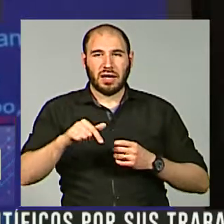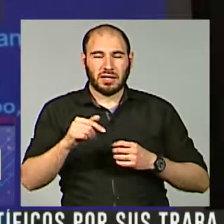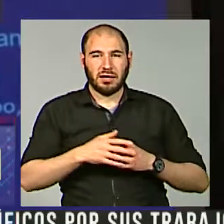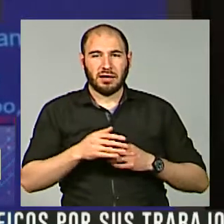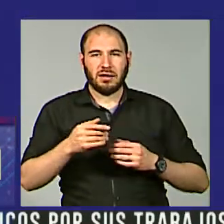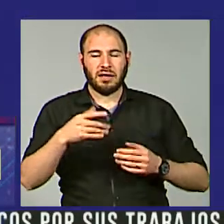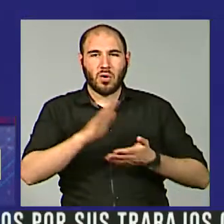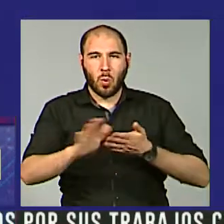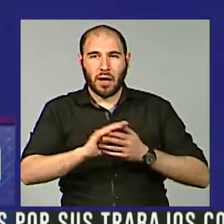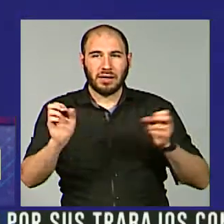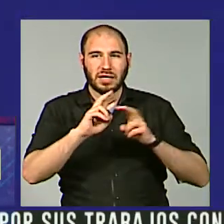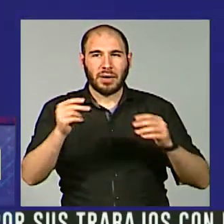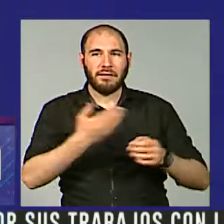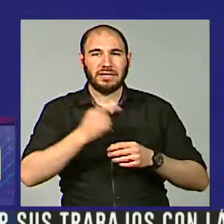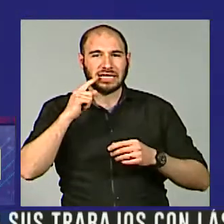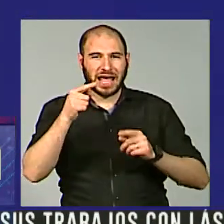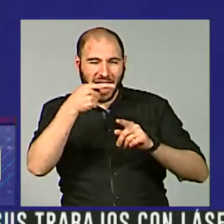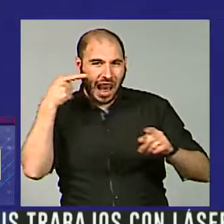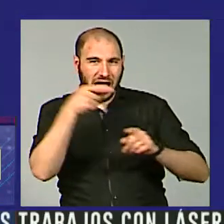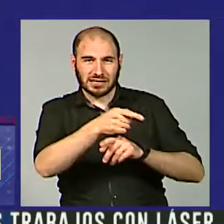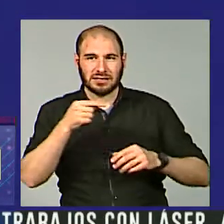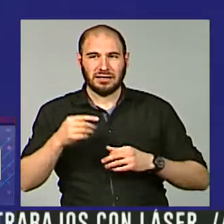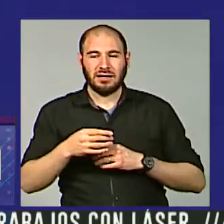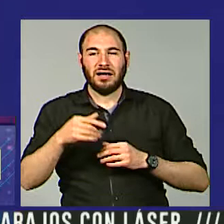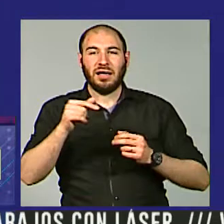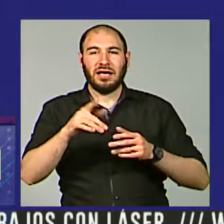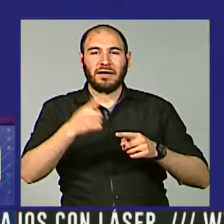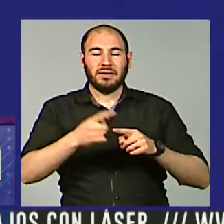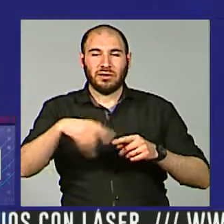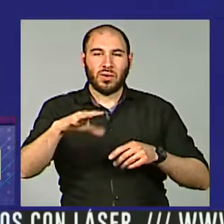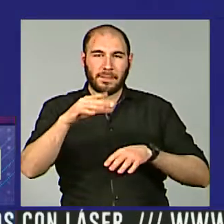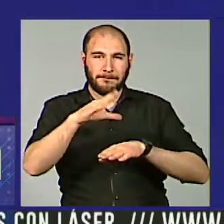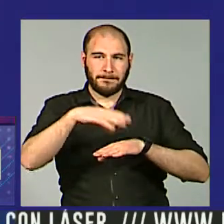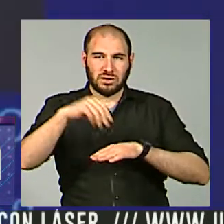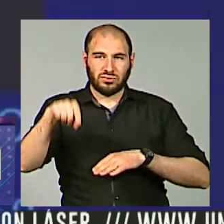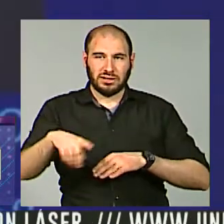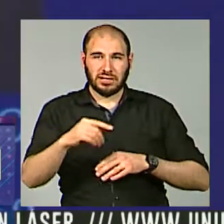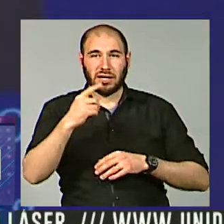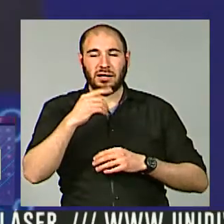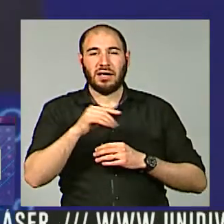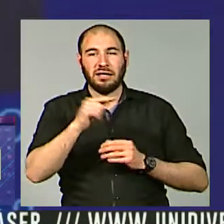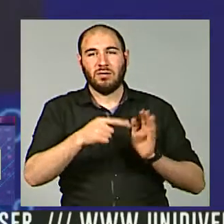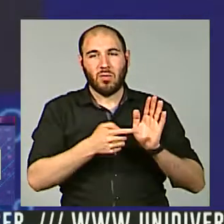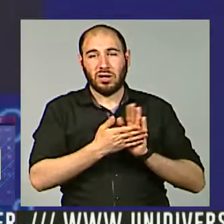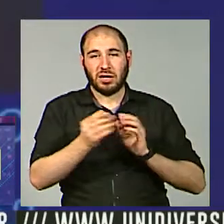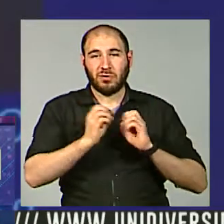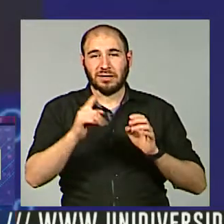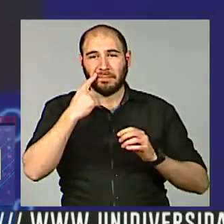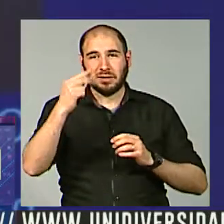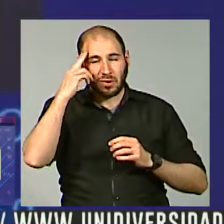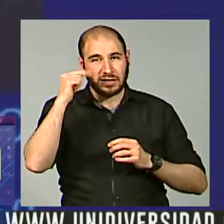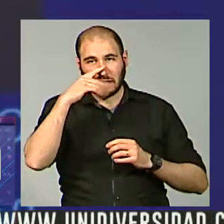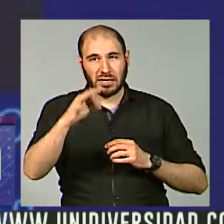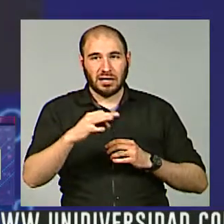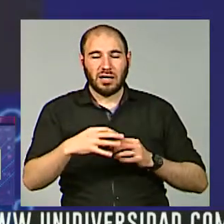rompedoras invenciones en el campo de la física del láser en una ceremonia que se celebró en Estocolmo. Ashkin, por ejemplo, demostró a comienzos de la década del 70